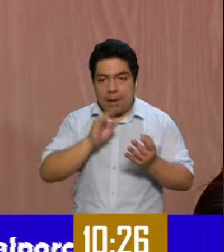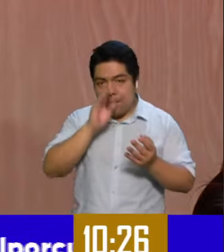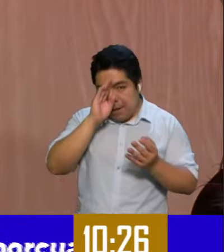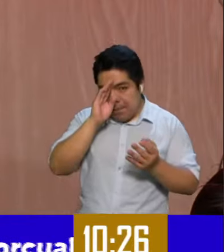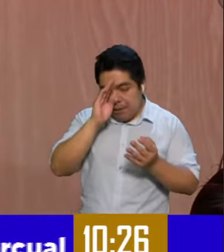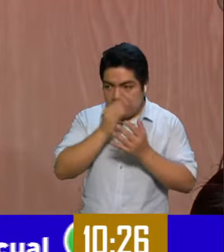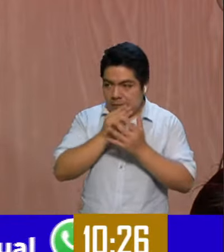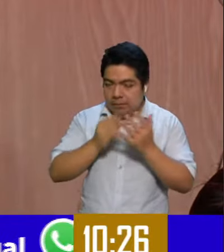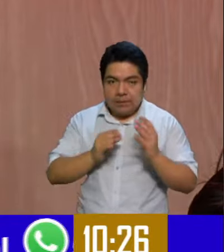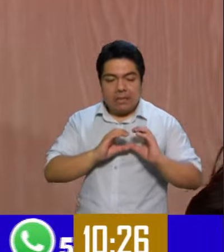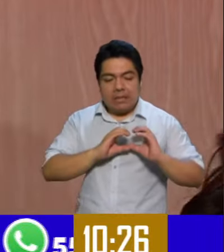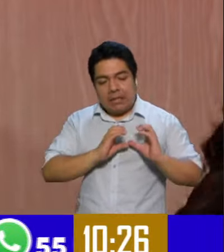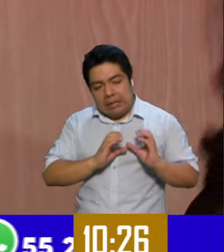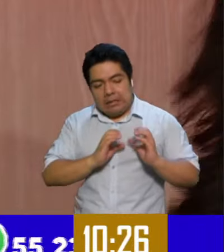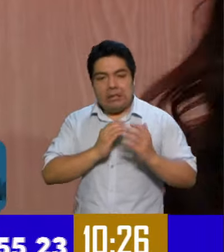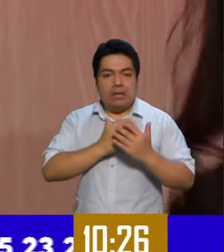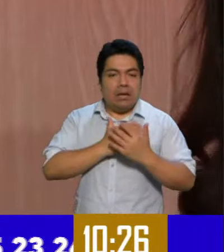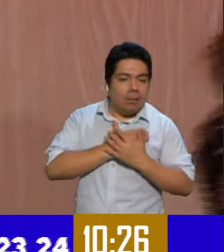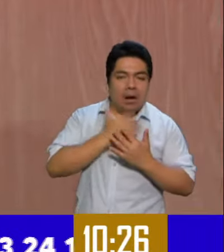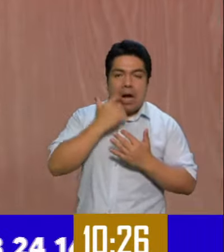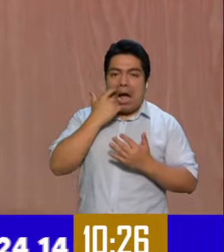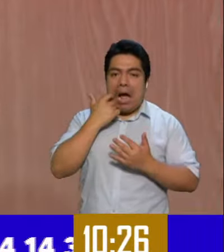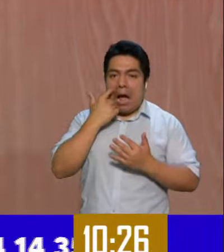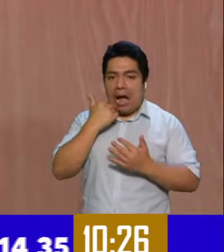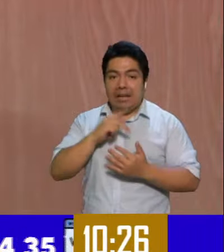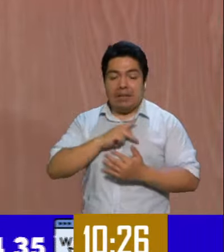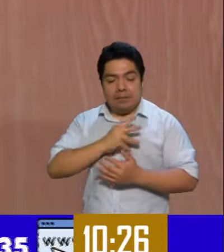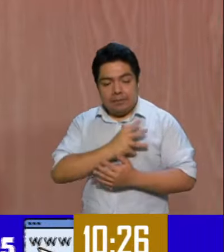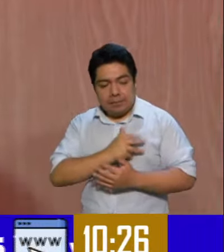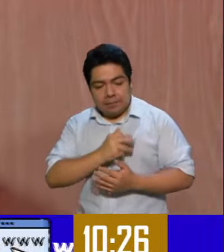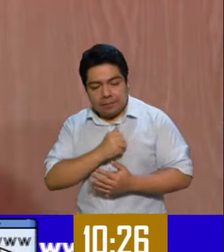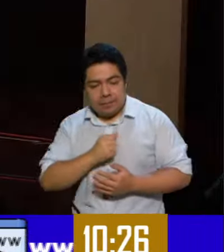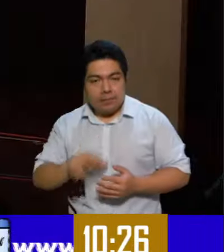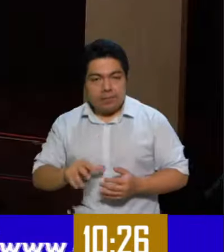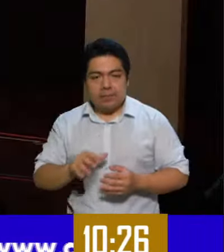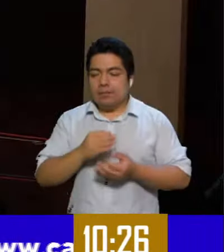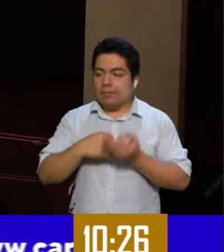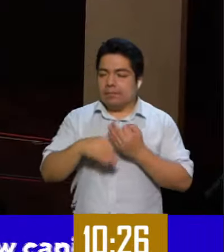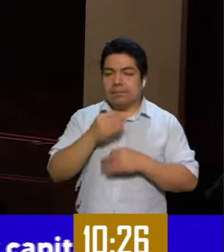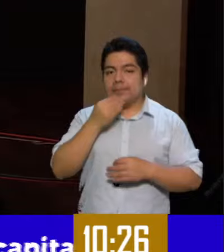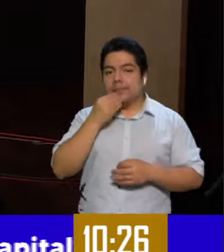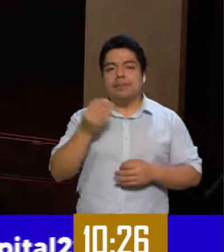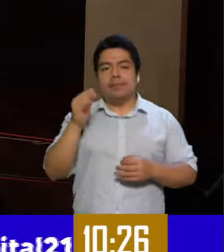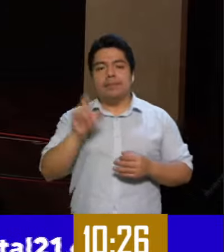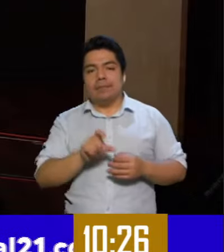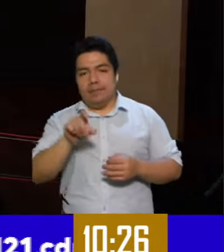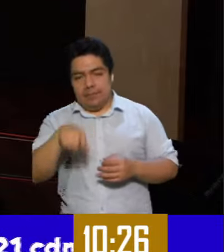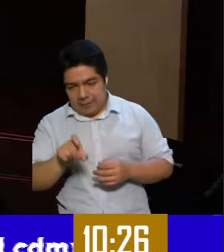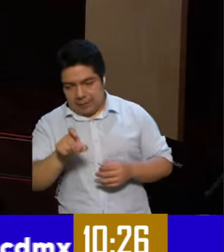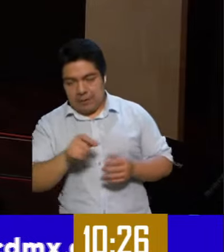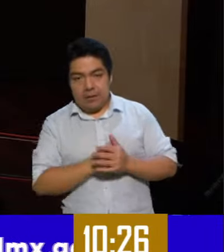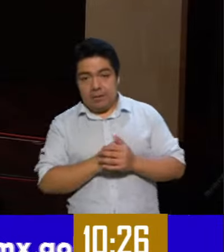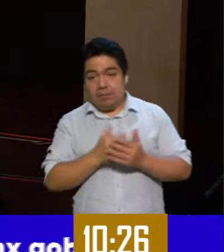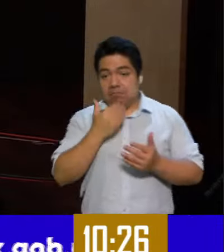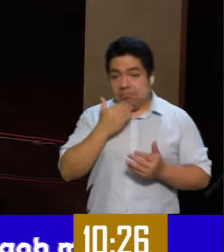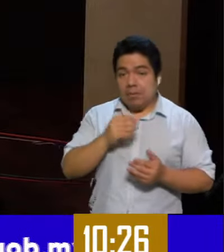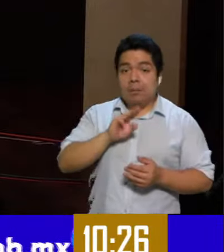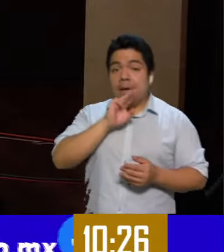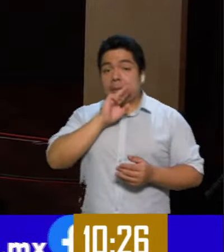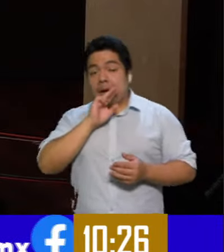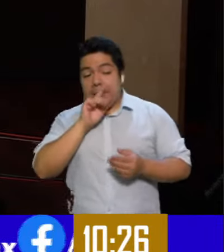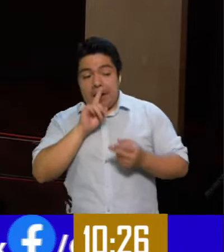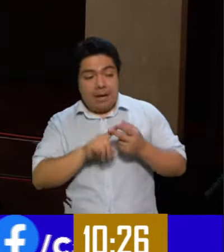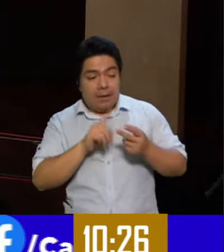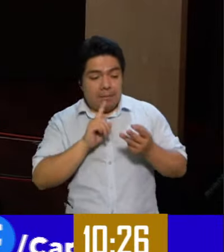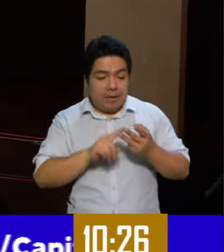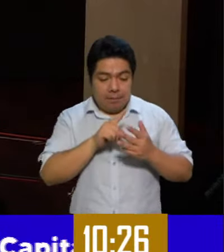el desamor, del amor, de mi hija, de todo. De todo. Ahí estamos. Bueno, Shanique escuchamos Hughes. ahí. Sí, Puedo señor. ser mamá, puedo ser no sé qué.